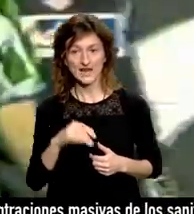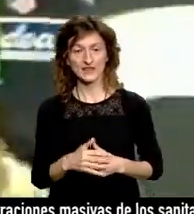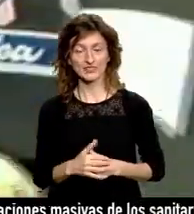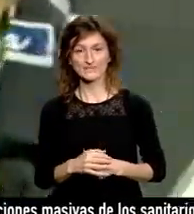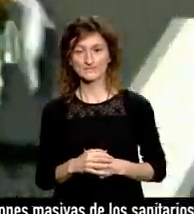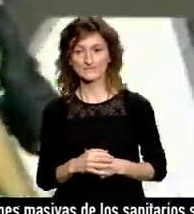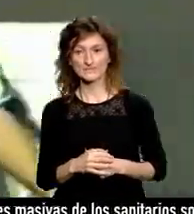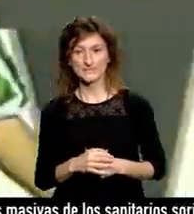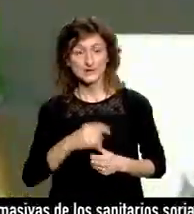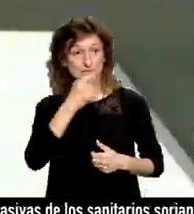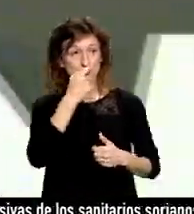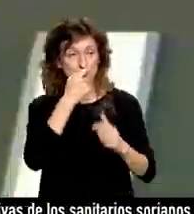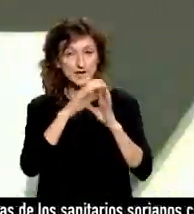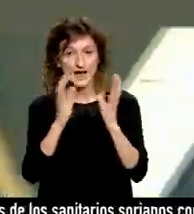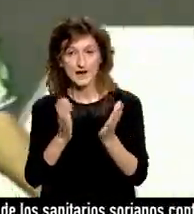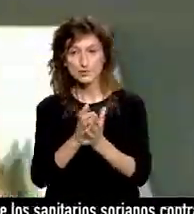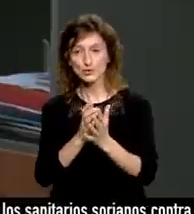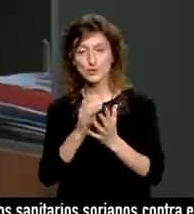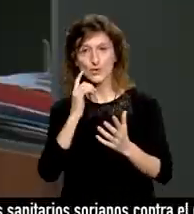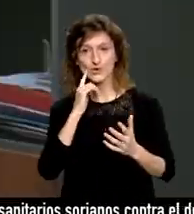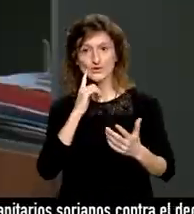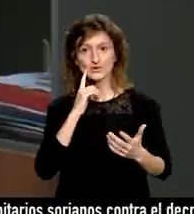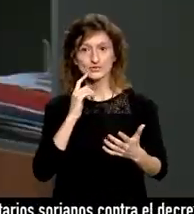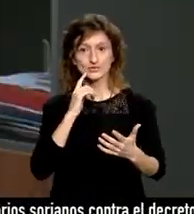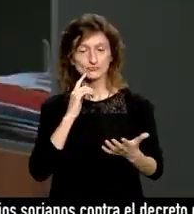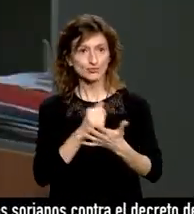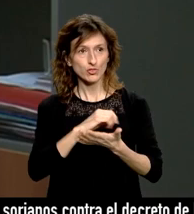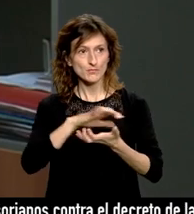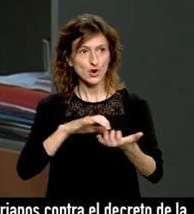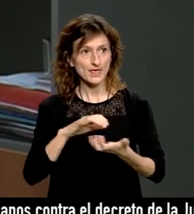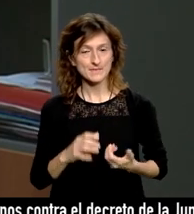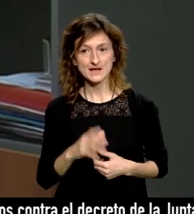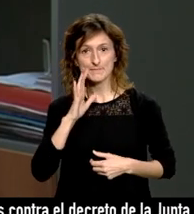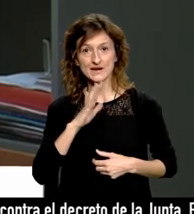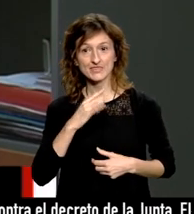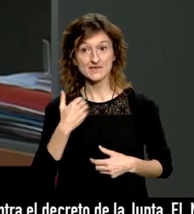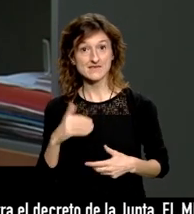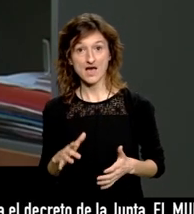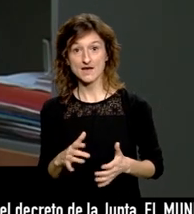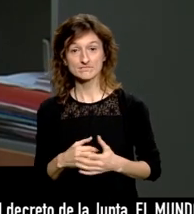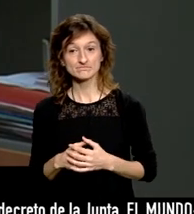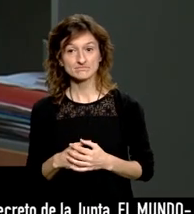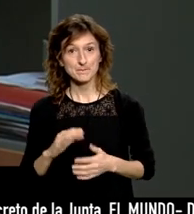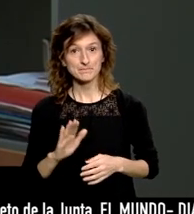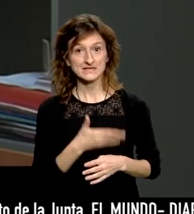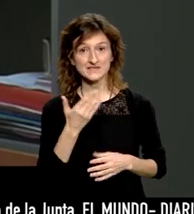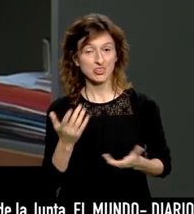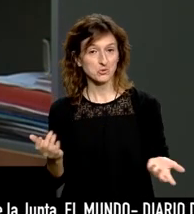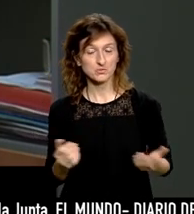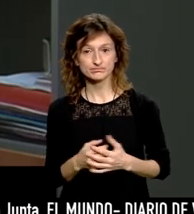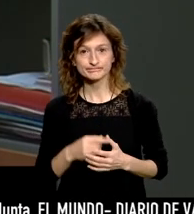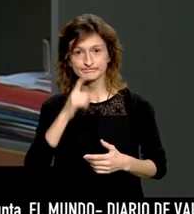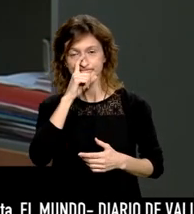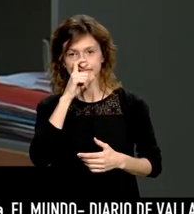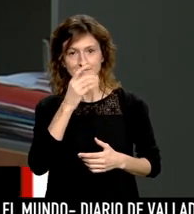estás en el mundo del arbitraje parece que todo son jugadas polémicas, tanto dentro como fuera, pero una vez que esto ha pasado, la verdad que